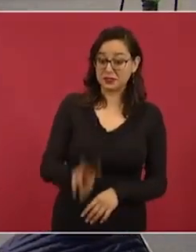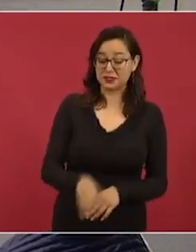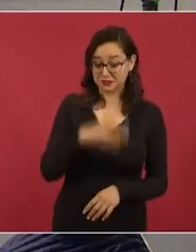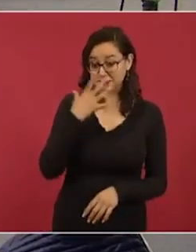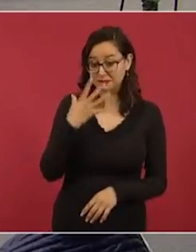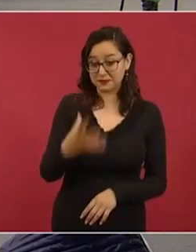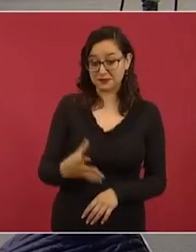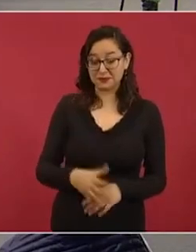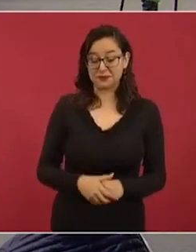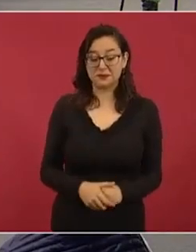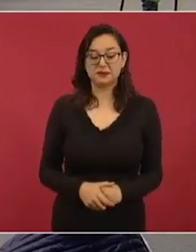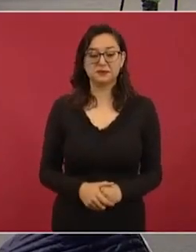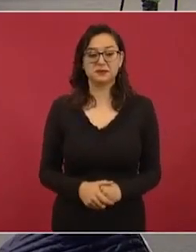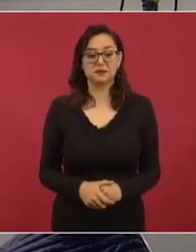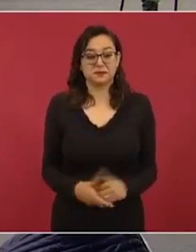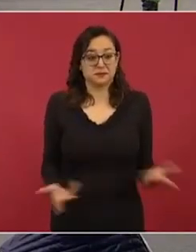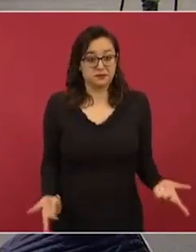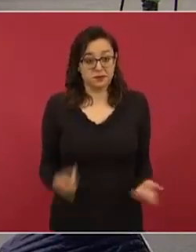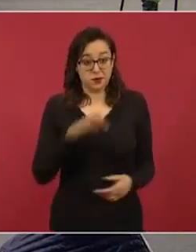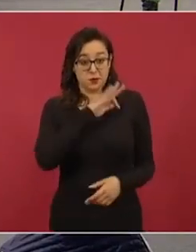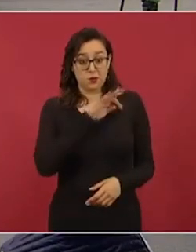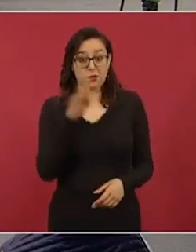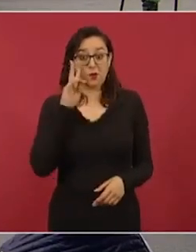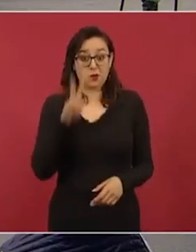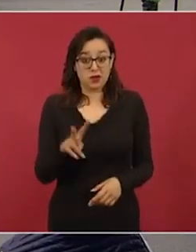Pues todo esto que se ve